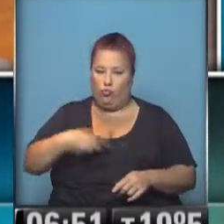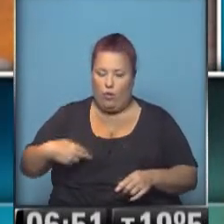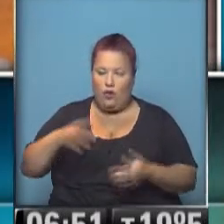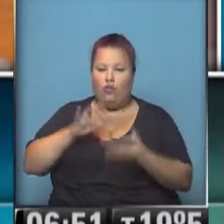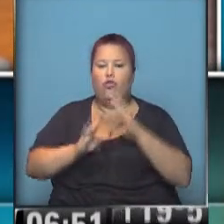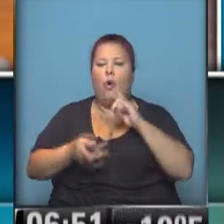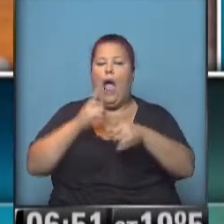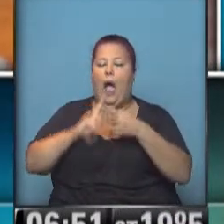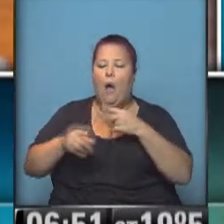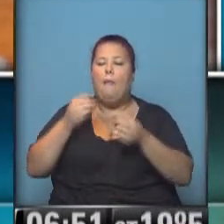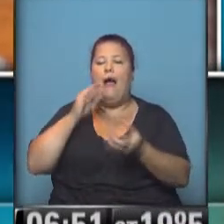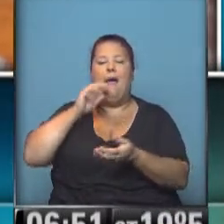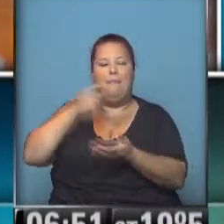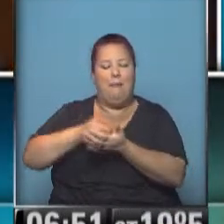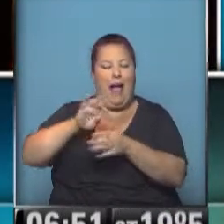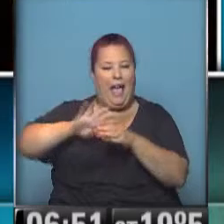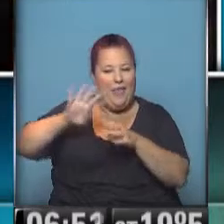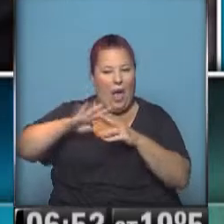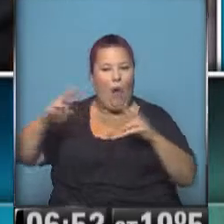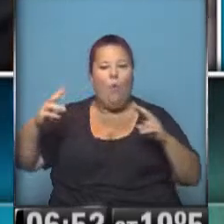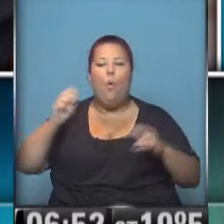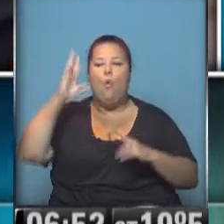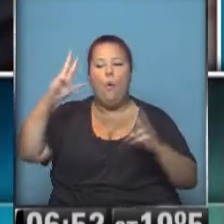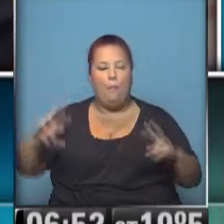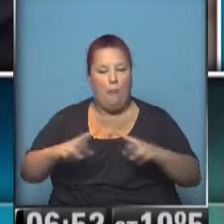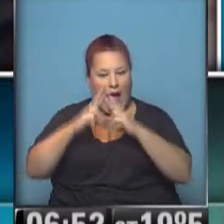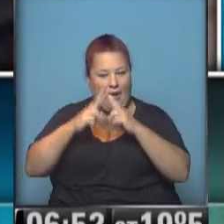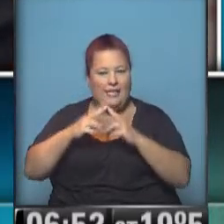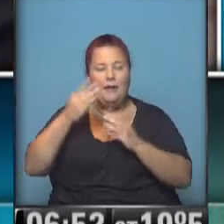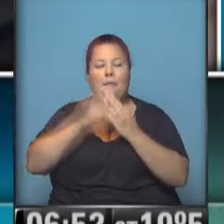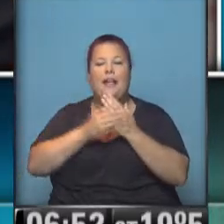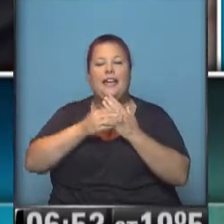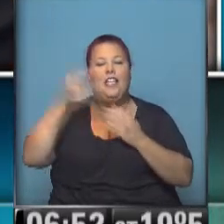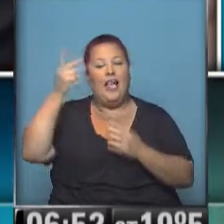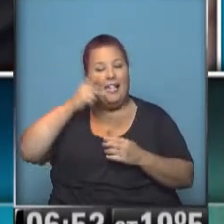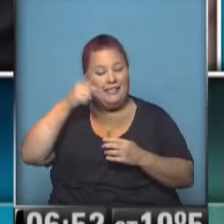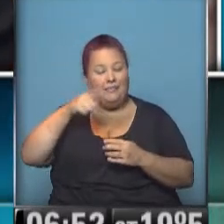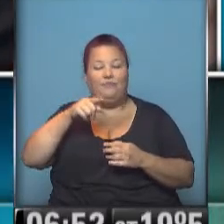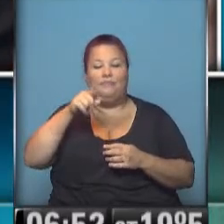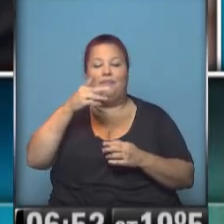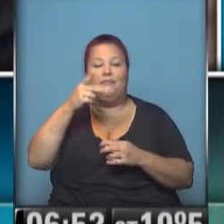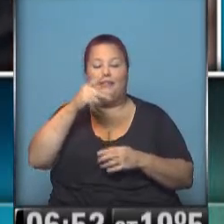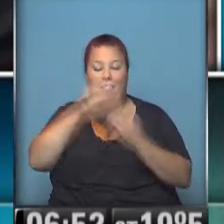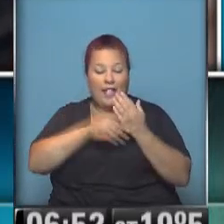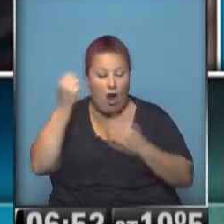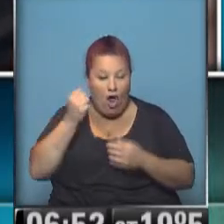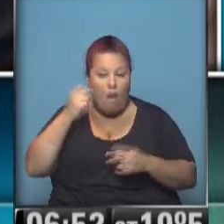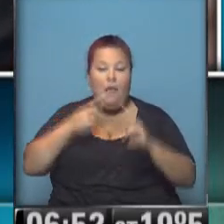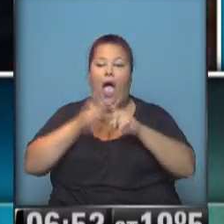acuerdo para saldar la deuda con el Club de París. El ministro Kicillof firmó el primer convenio bilateral con Suiza,